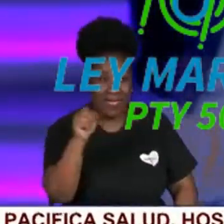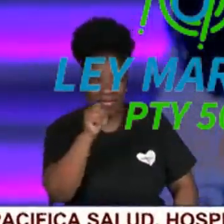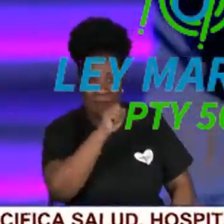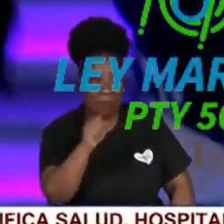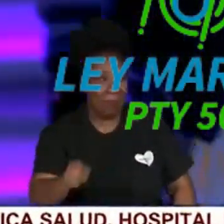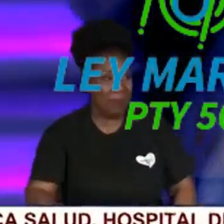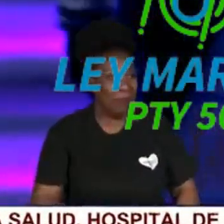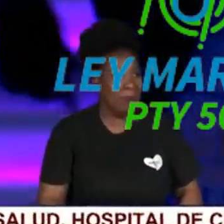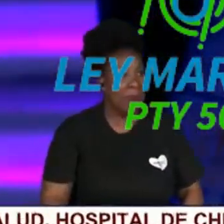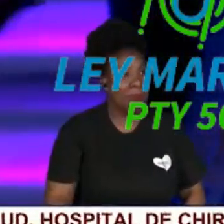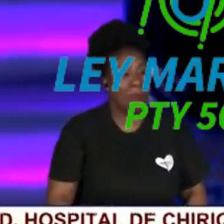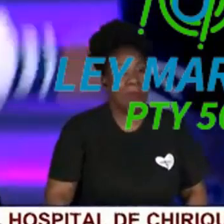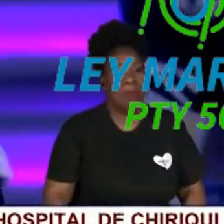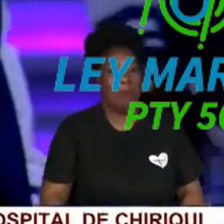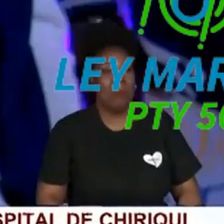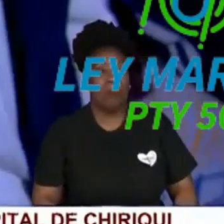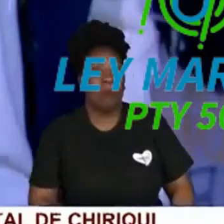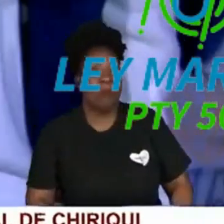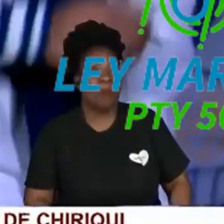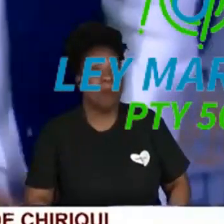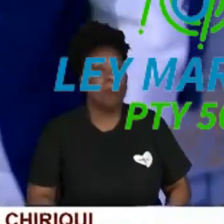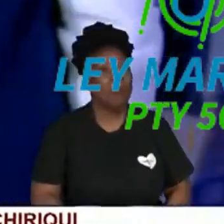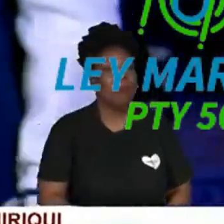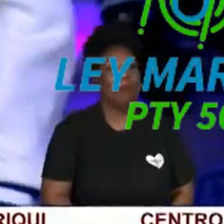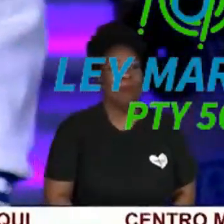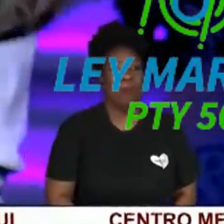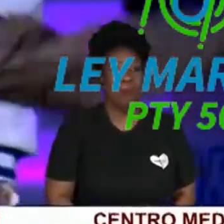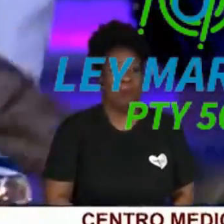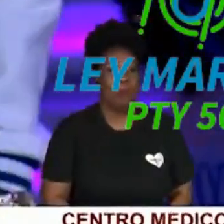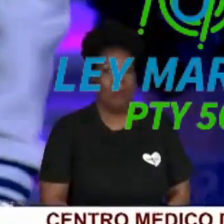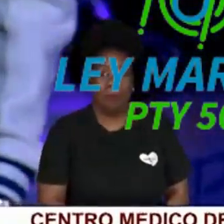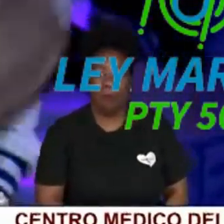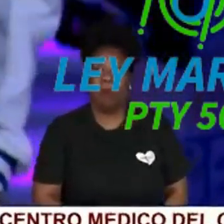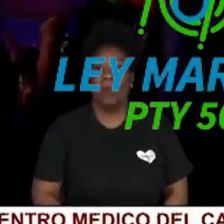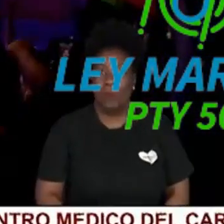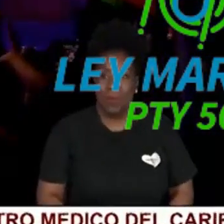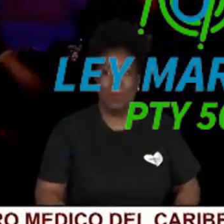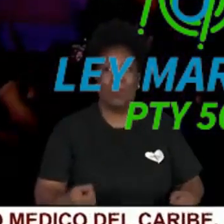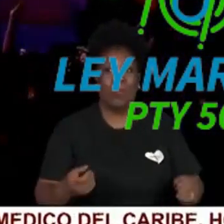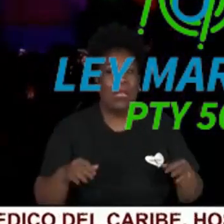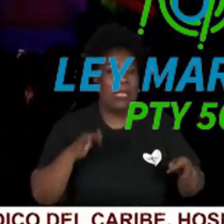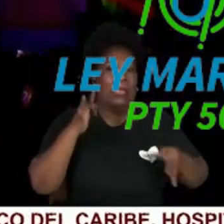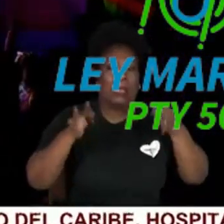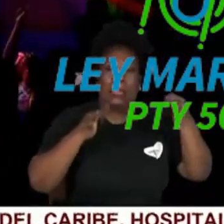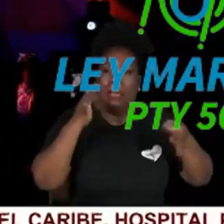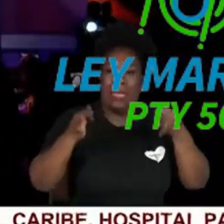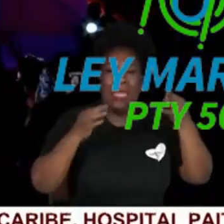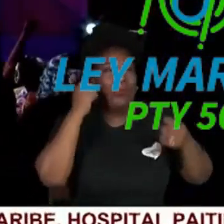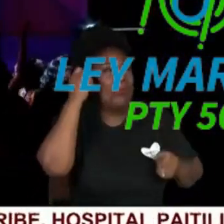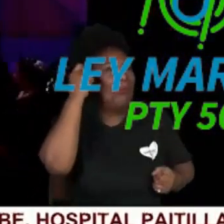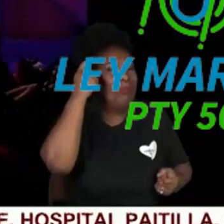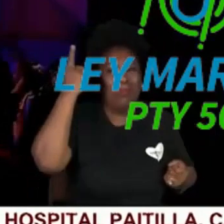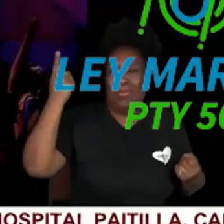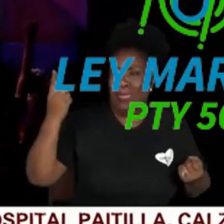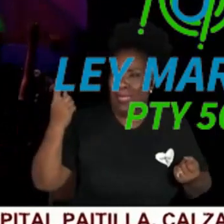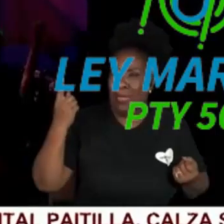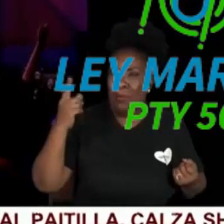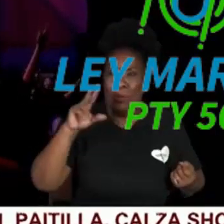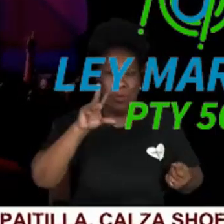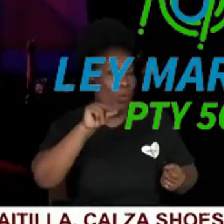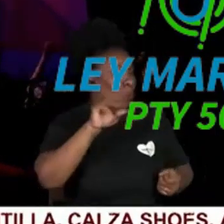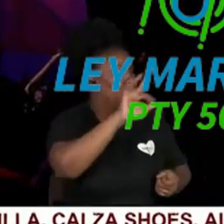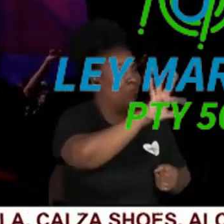la canción que viene decimos así, borrocho. Bien duro. Trato de entender cómo hacerte yo feliz y no